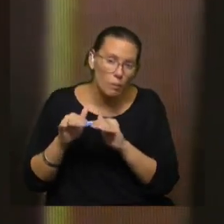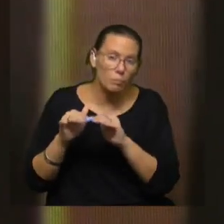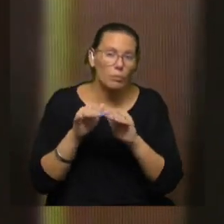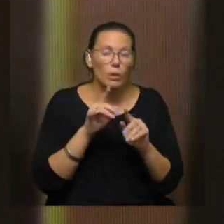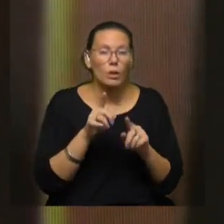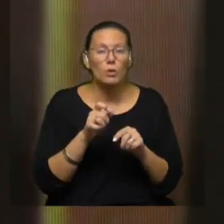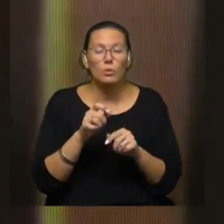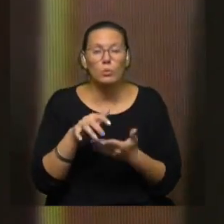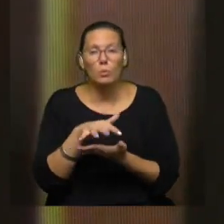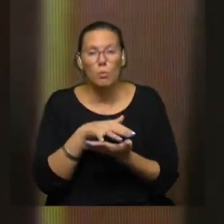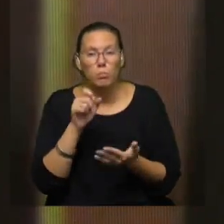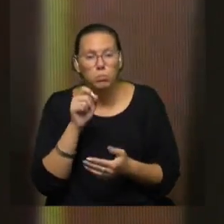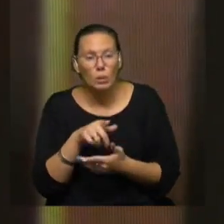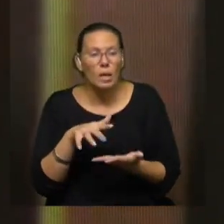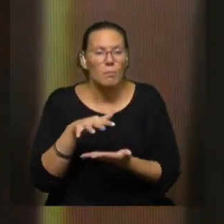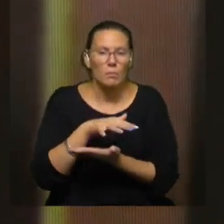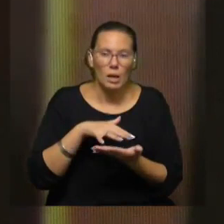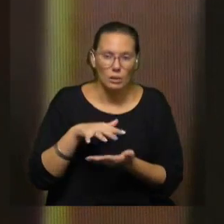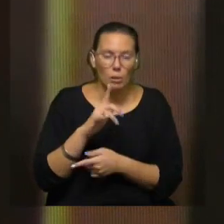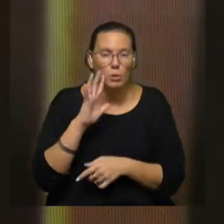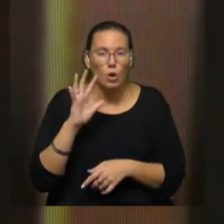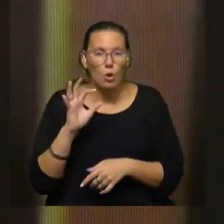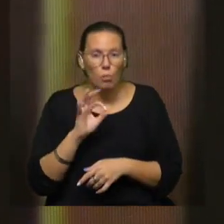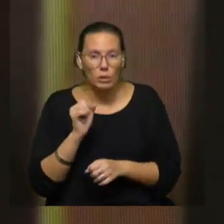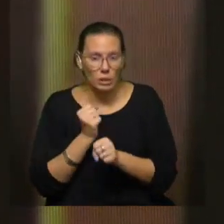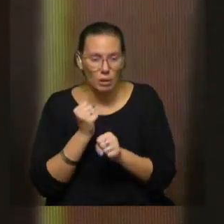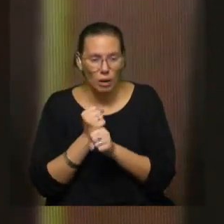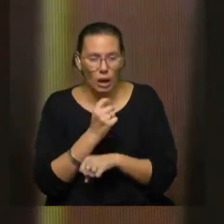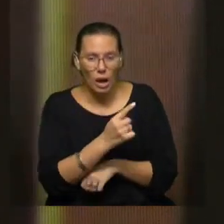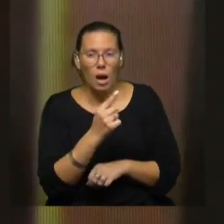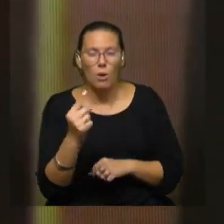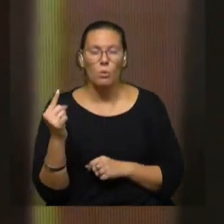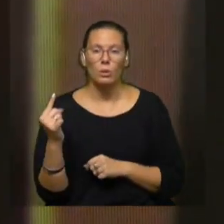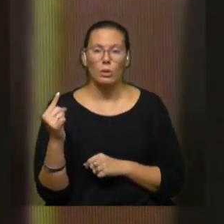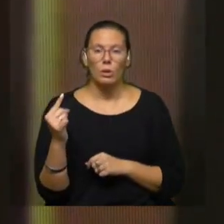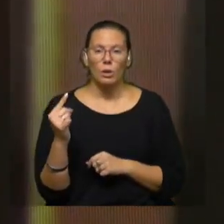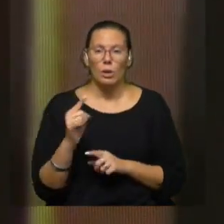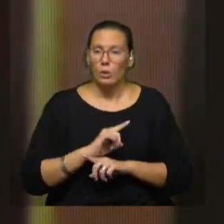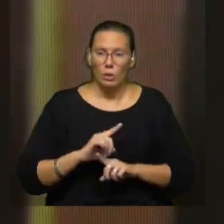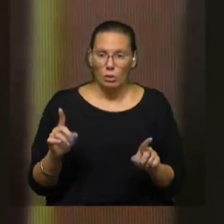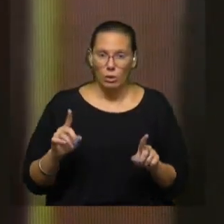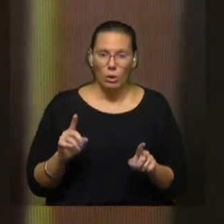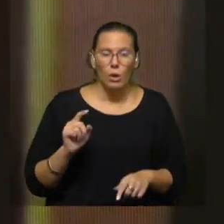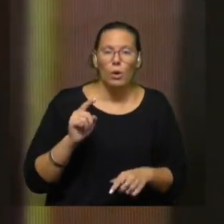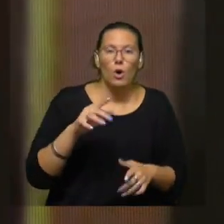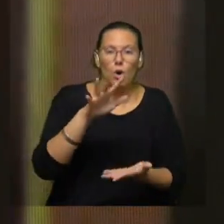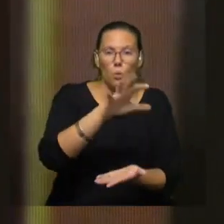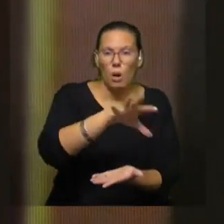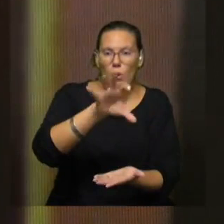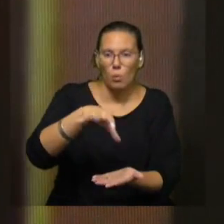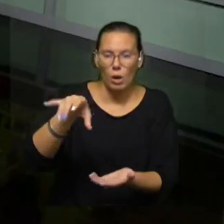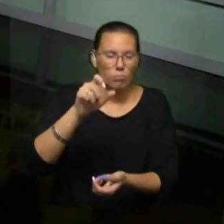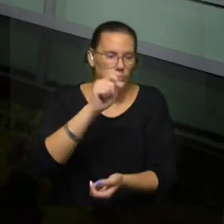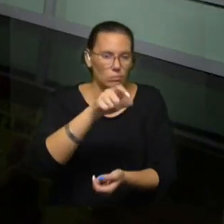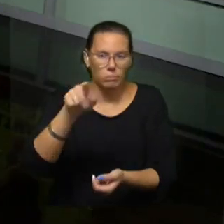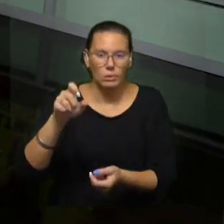no solamente en su recorrido propio del espacio, sino en las posibilidades de trabajar en cada uno de esos lugares. Y por supuesto que no, cada lugar tiene una dificultad